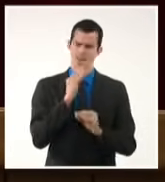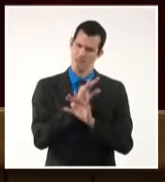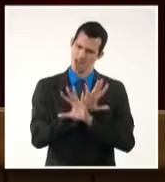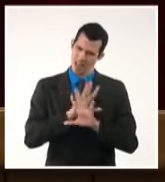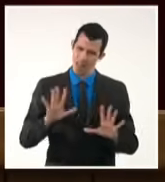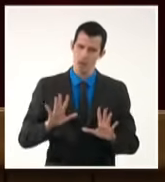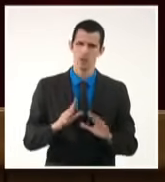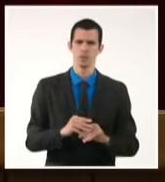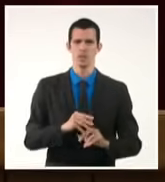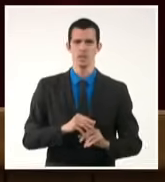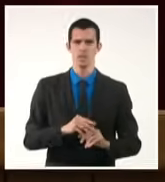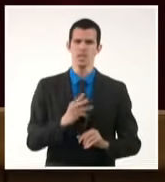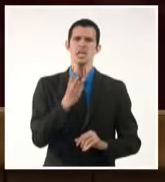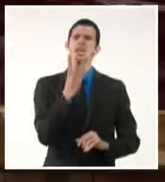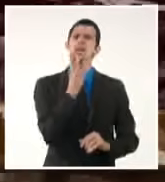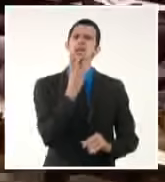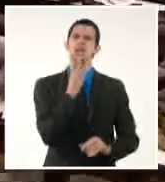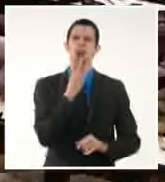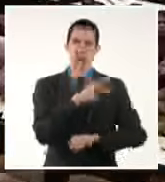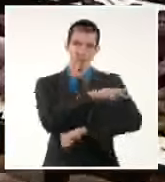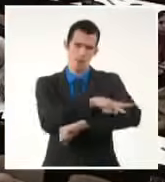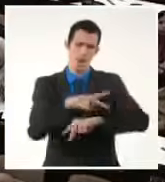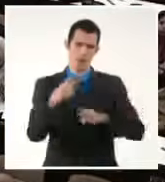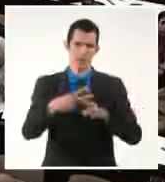el pueblo palestino.